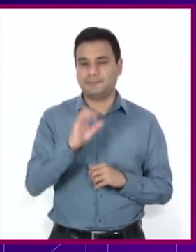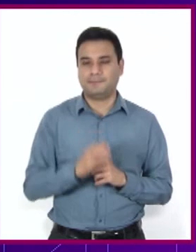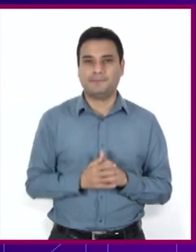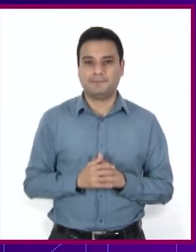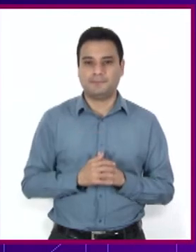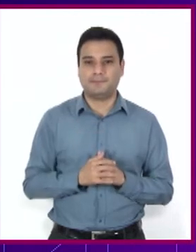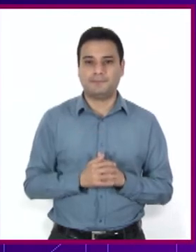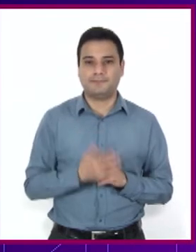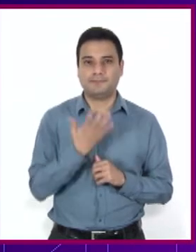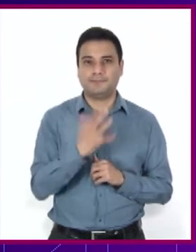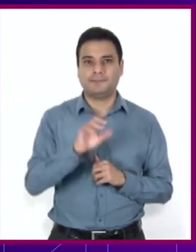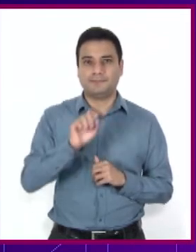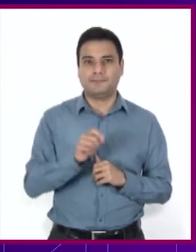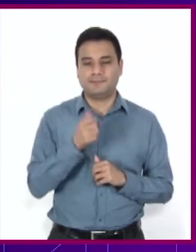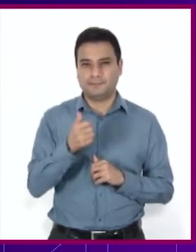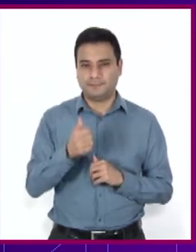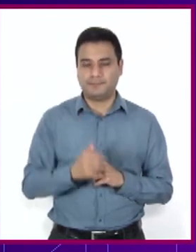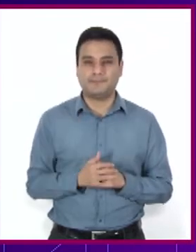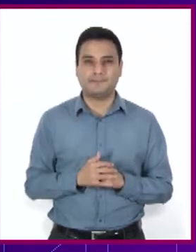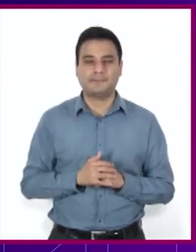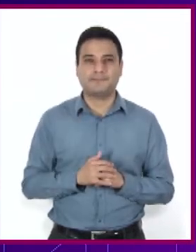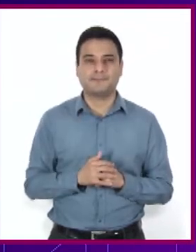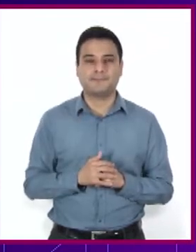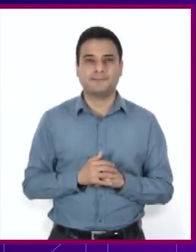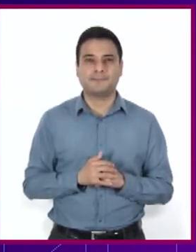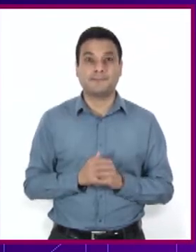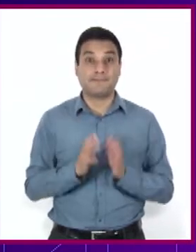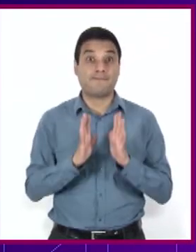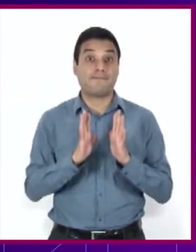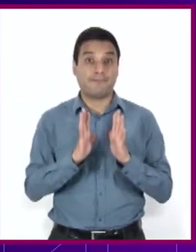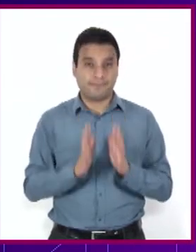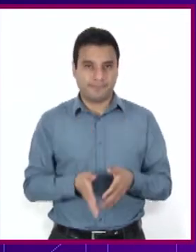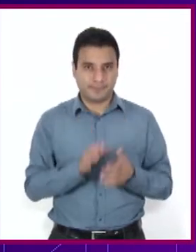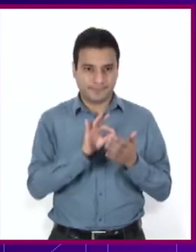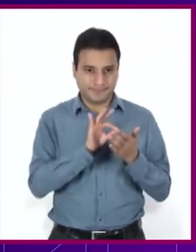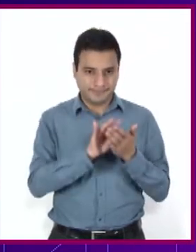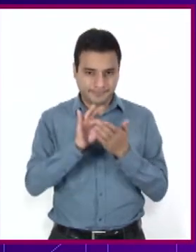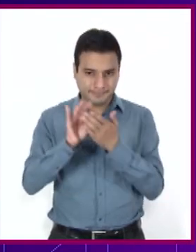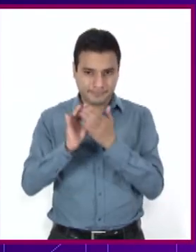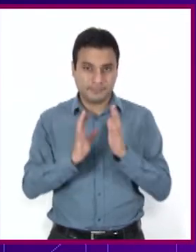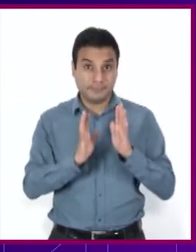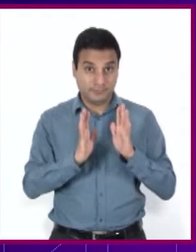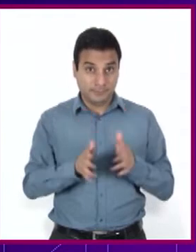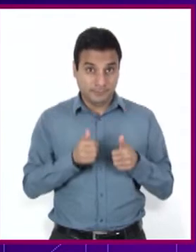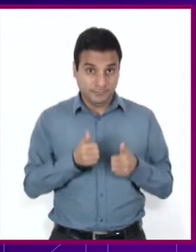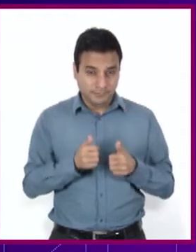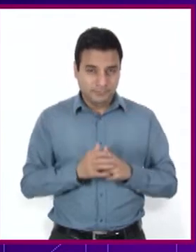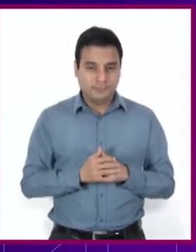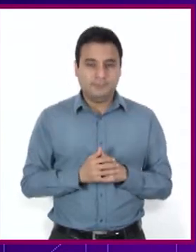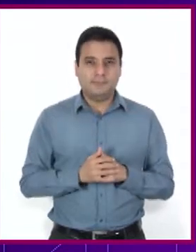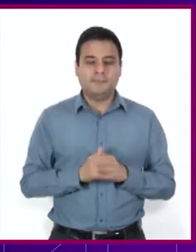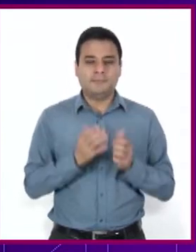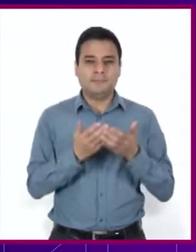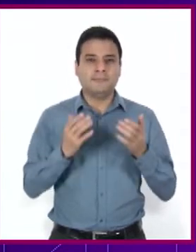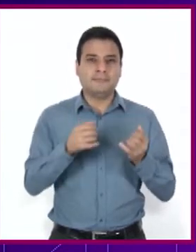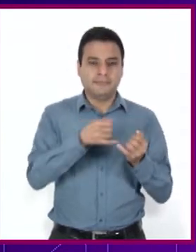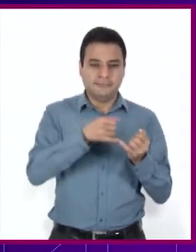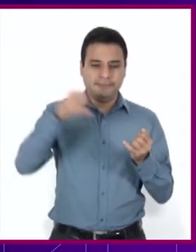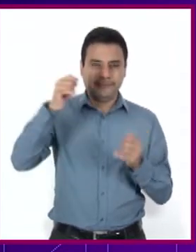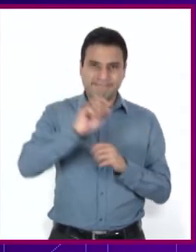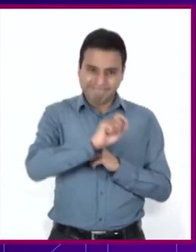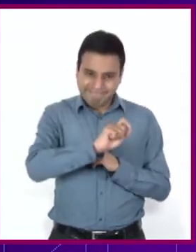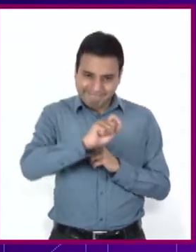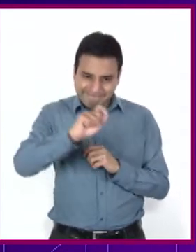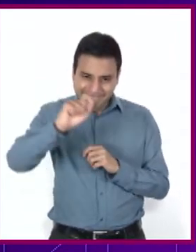C, 10,6. Ya que están ubicadas cada coordenada o punto coordenado, tracemos una línea que